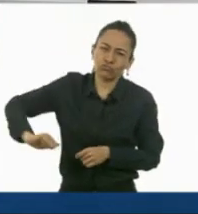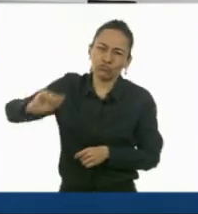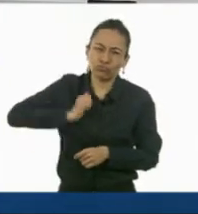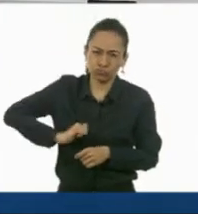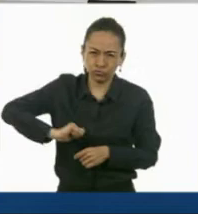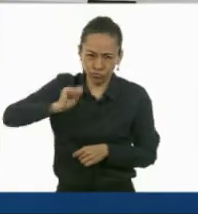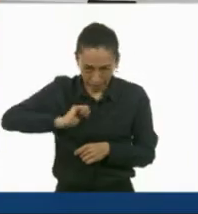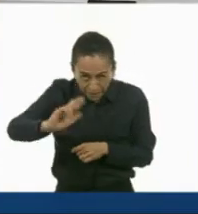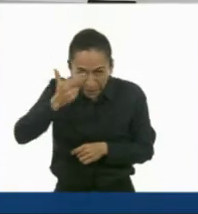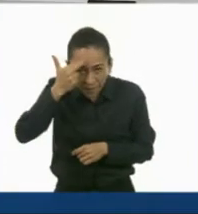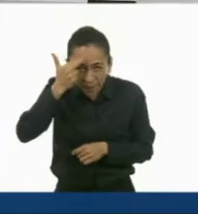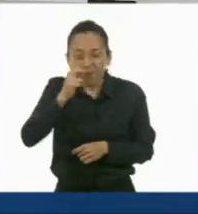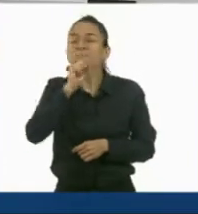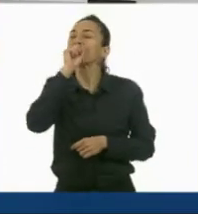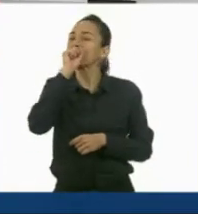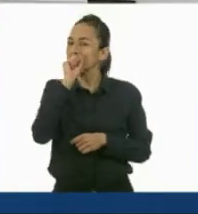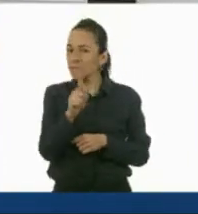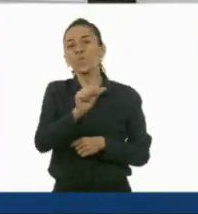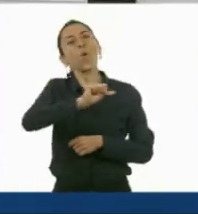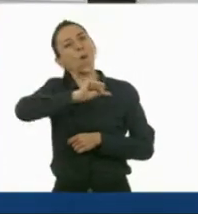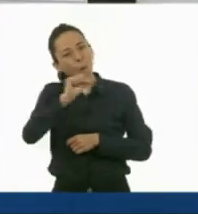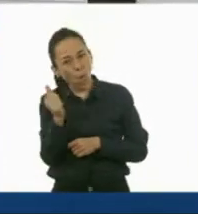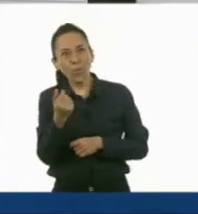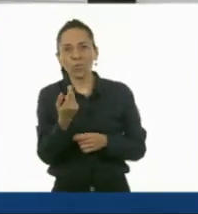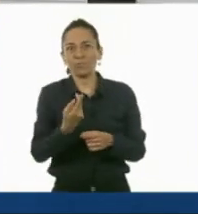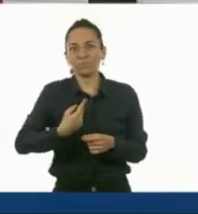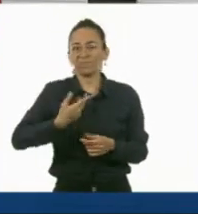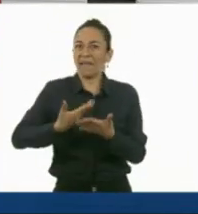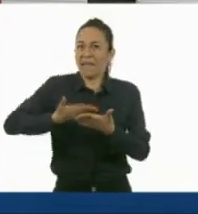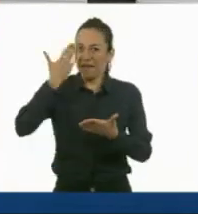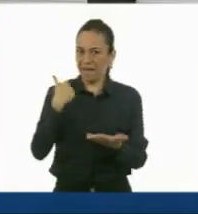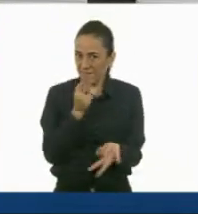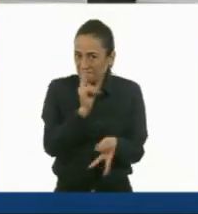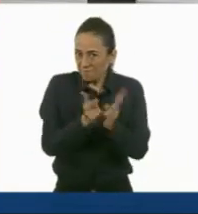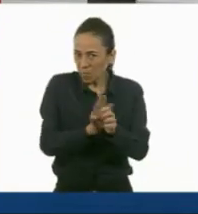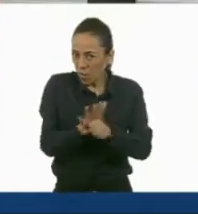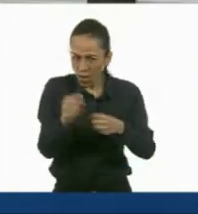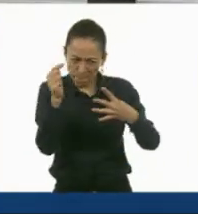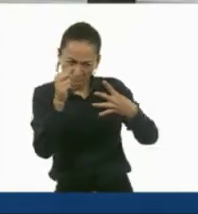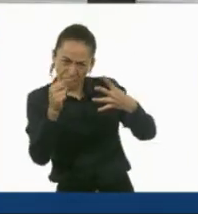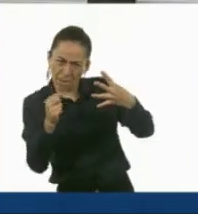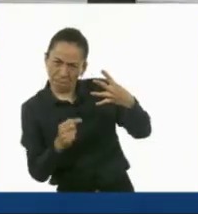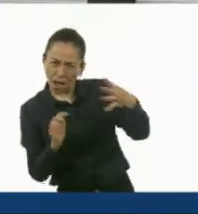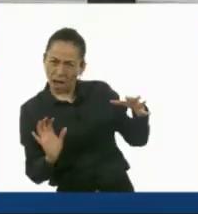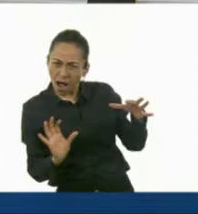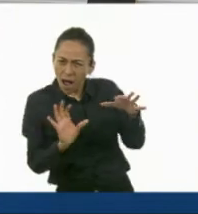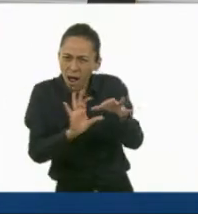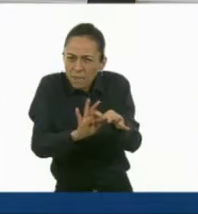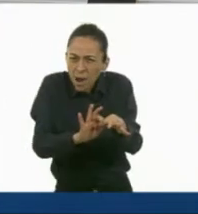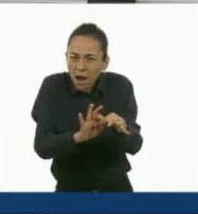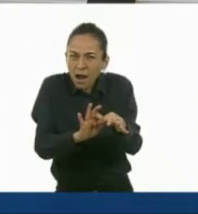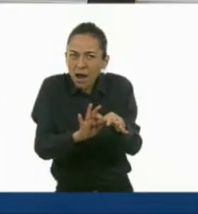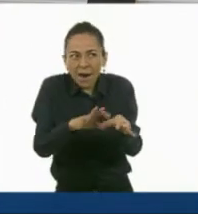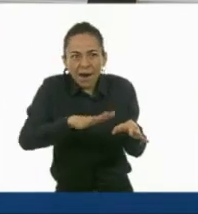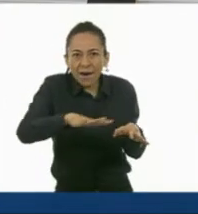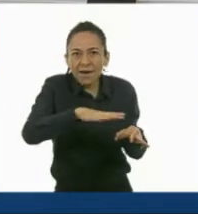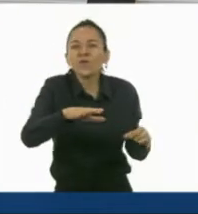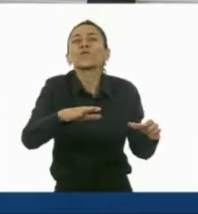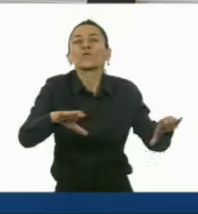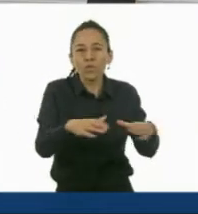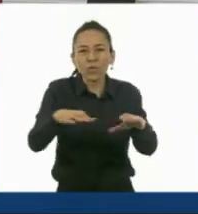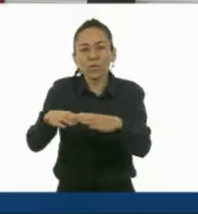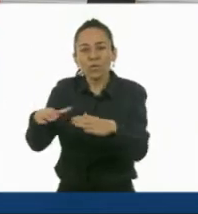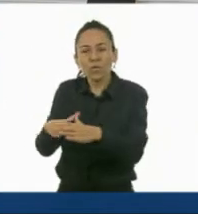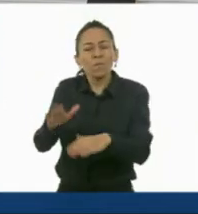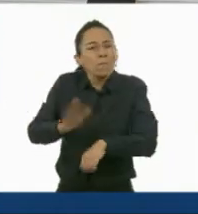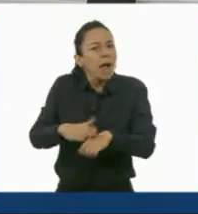hablamos de que había un factor en todos ellos fundamental, y es que se asentaron cerca de los cuerpos de agua.